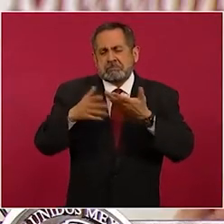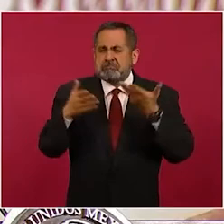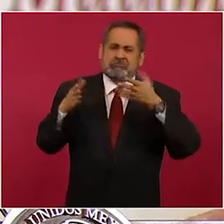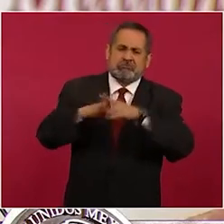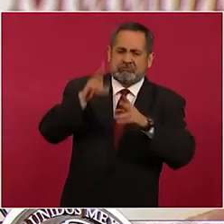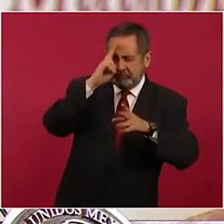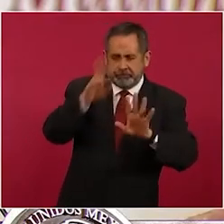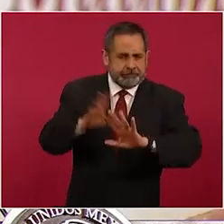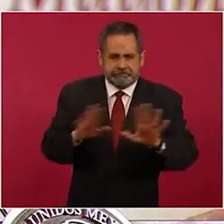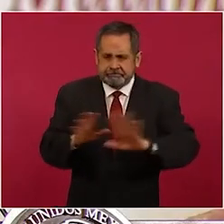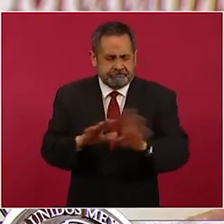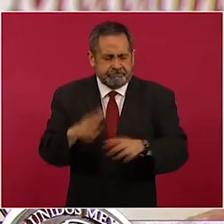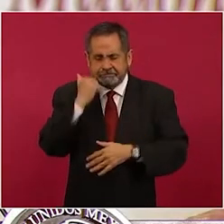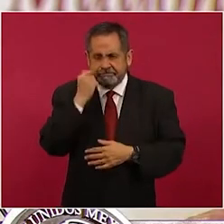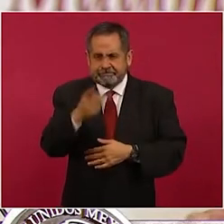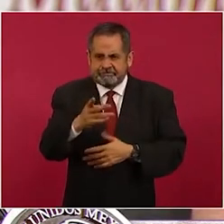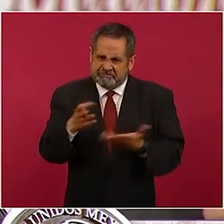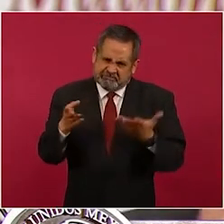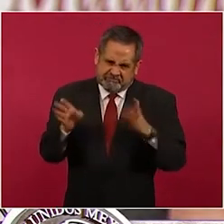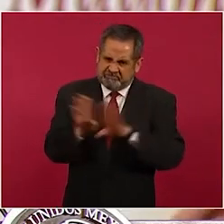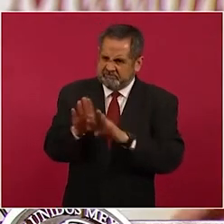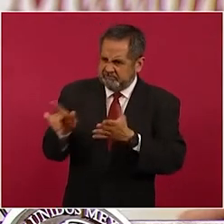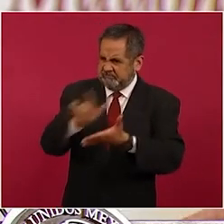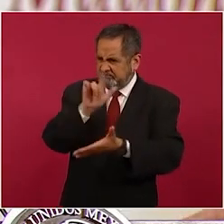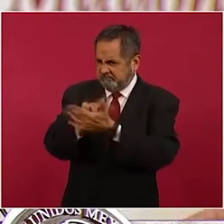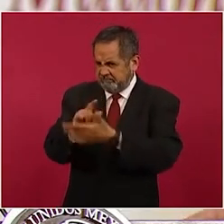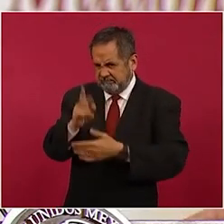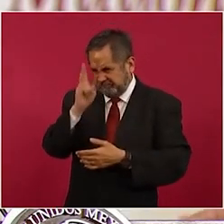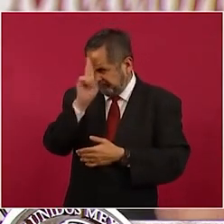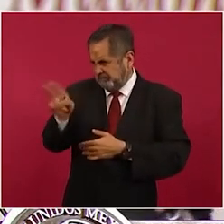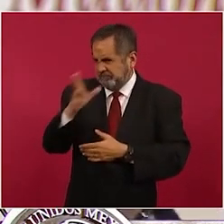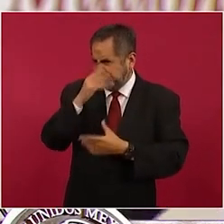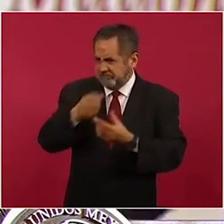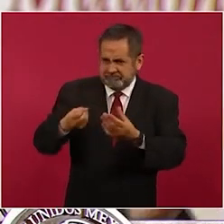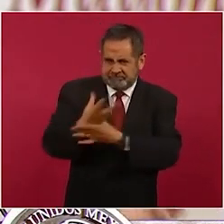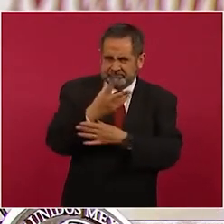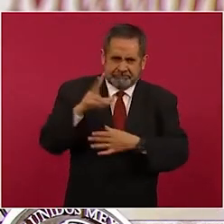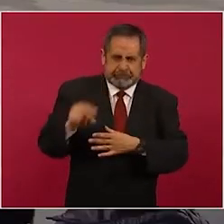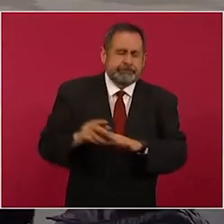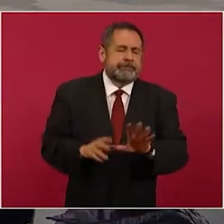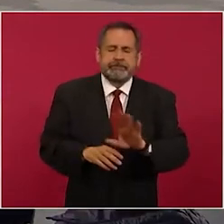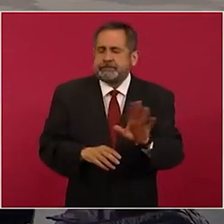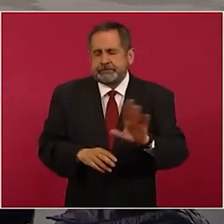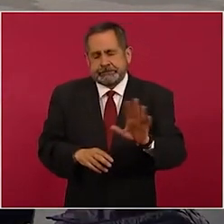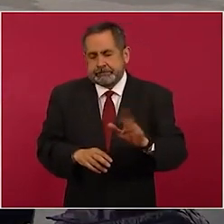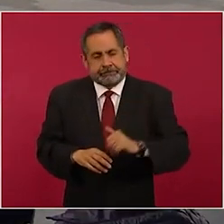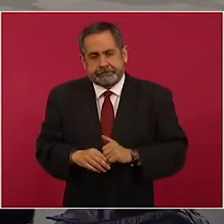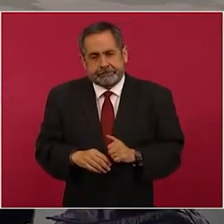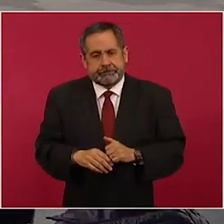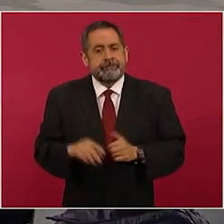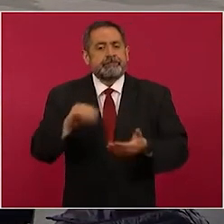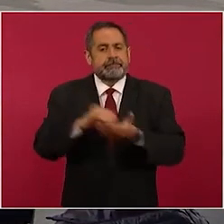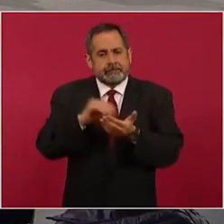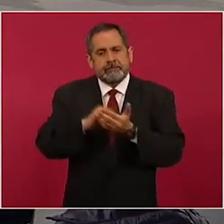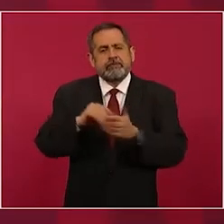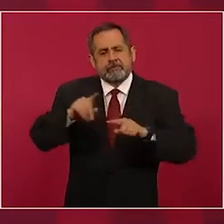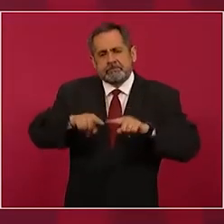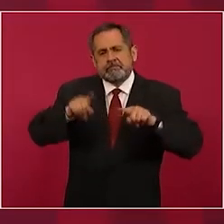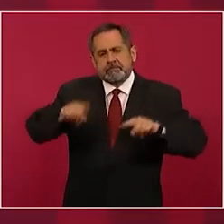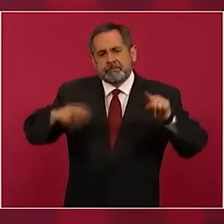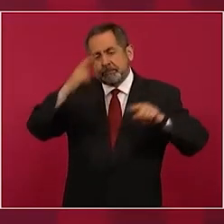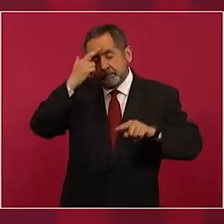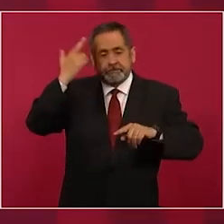No queremos que eso pase. No hay necesidad. Entonces, todavía estamos con las distintas medidas que